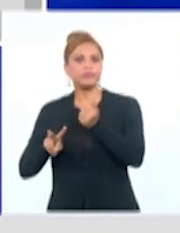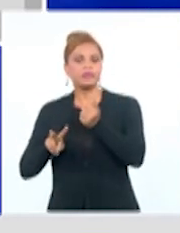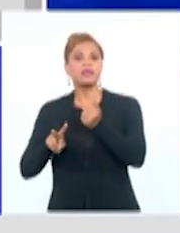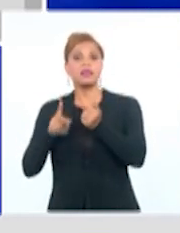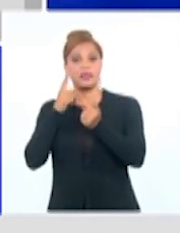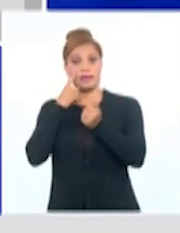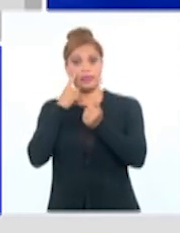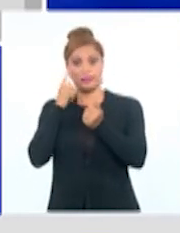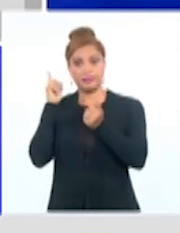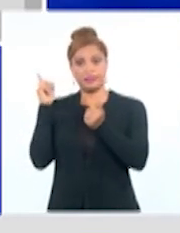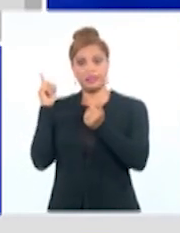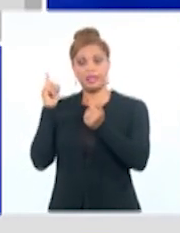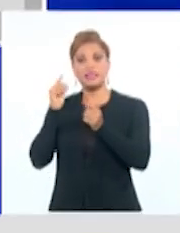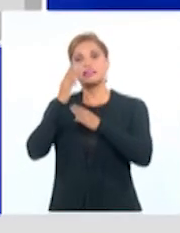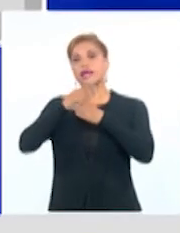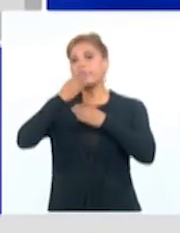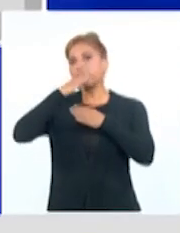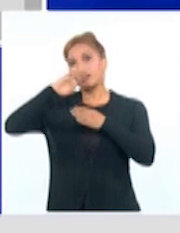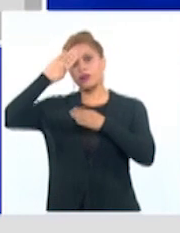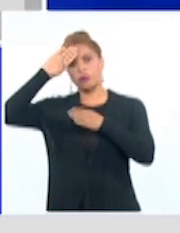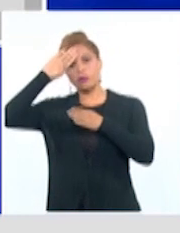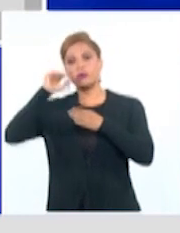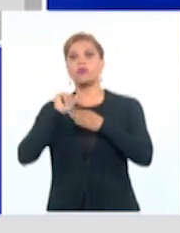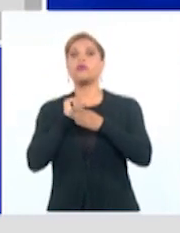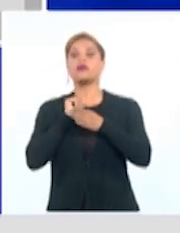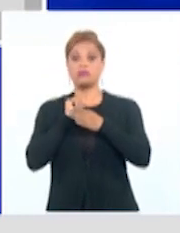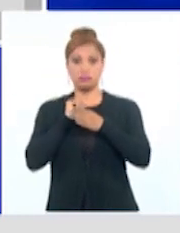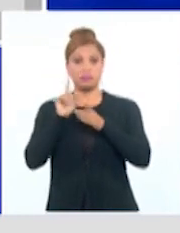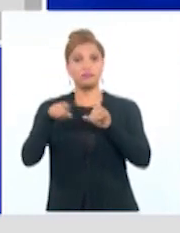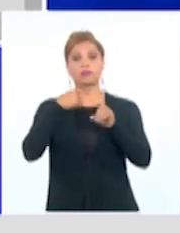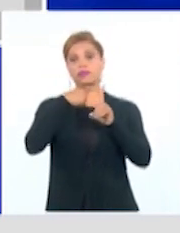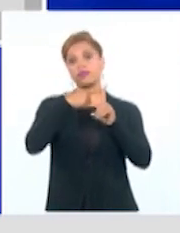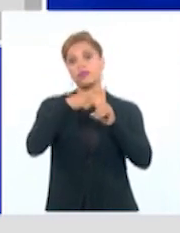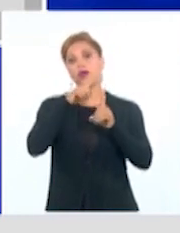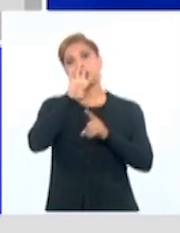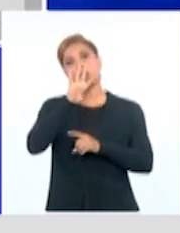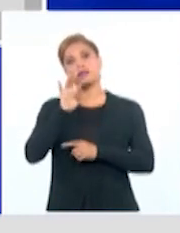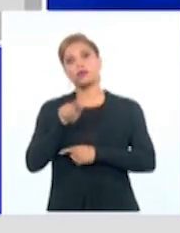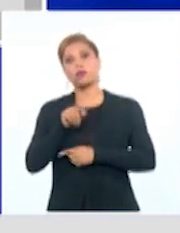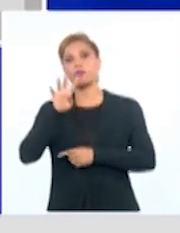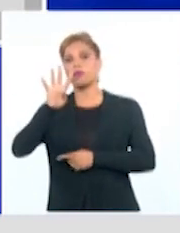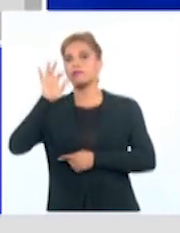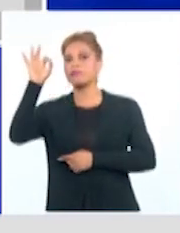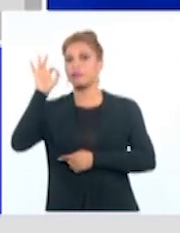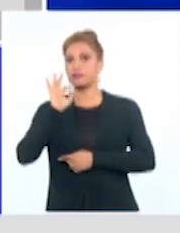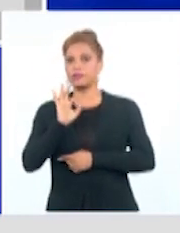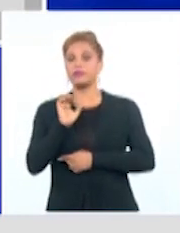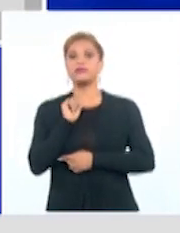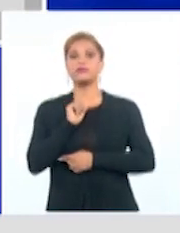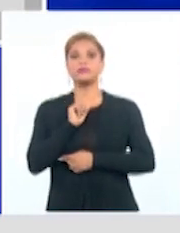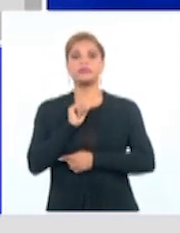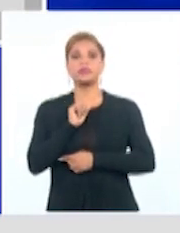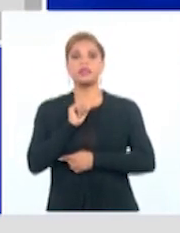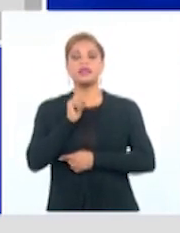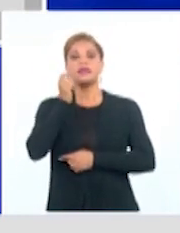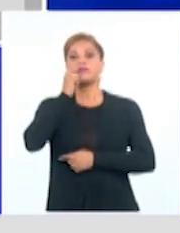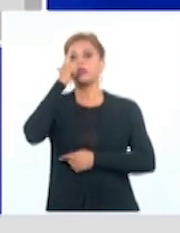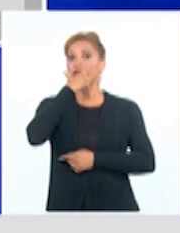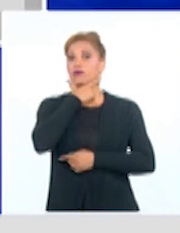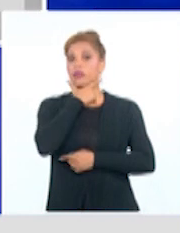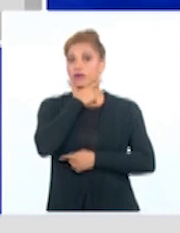ahí, Santiago de Cuba con una positividad del 4,4%, Ciego de Ávila